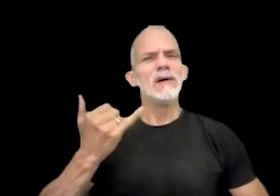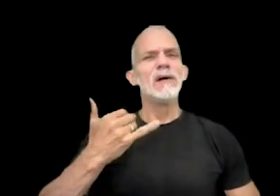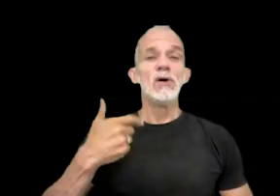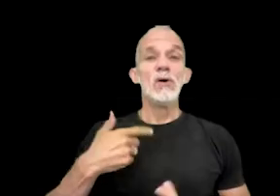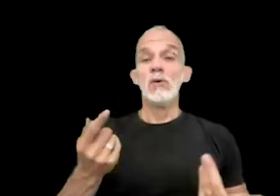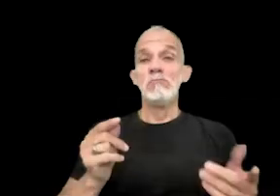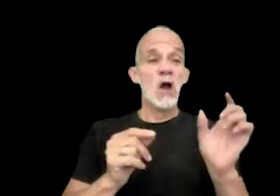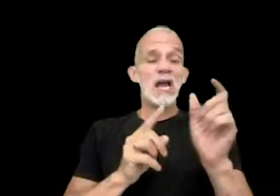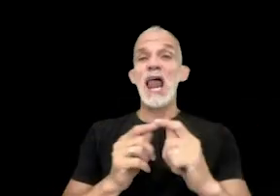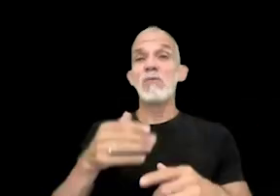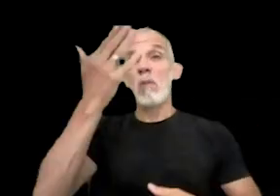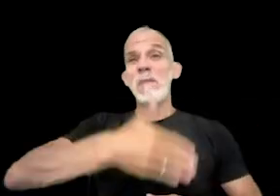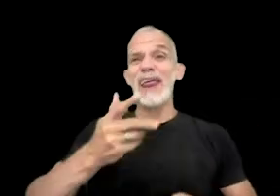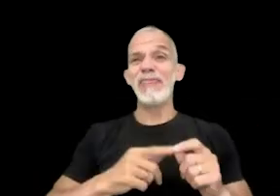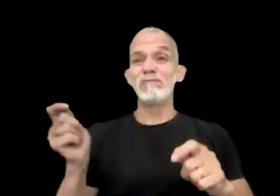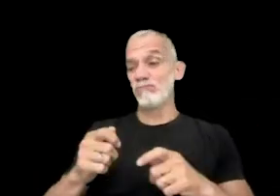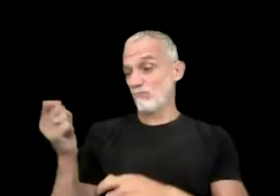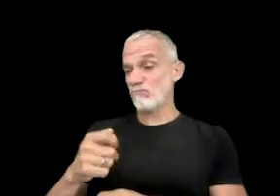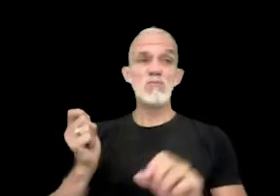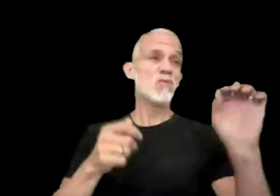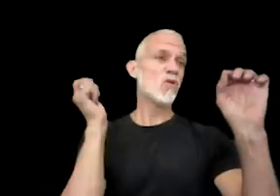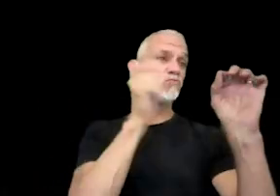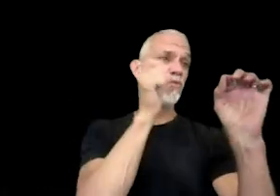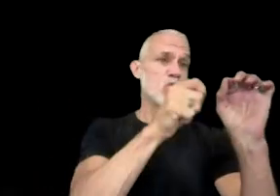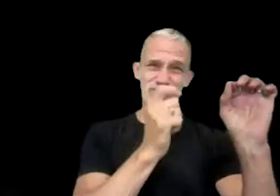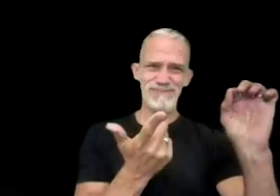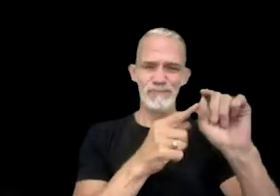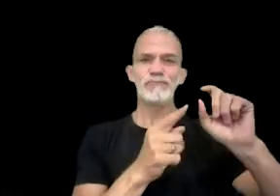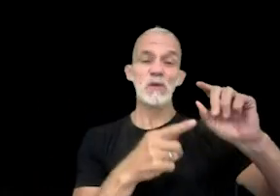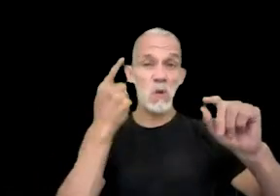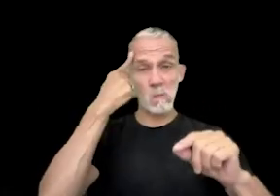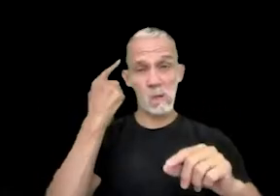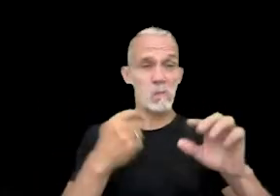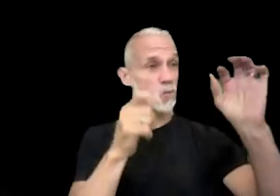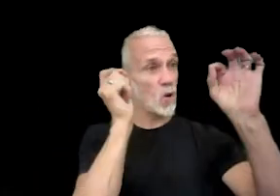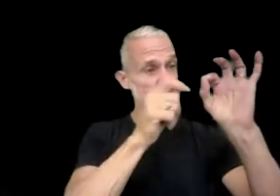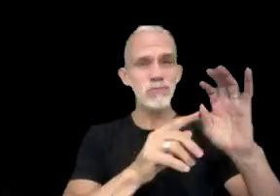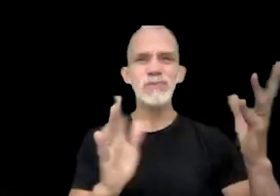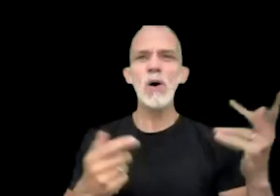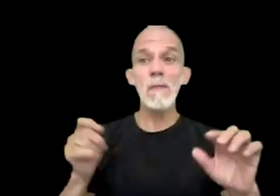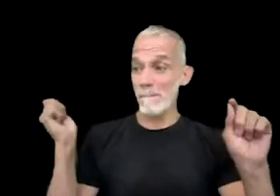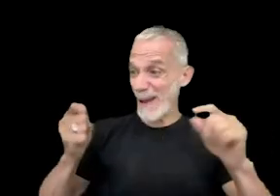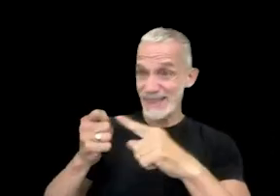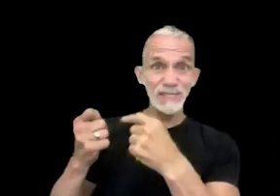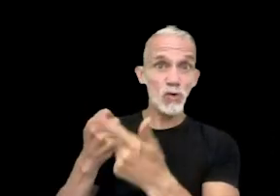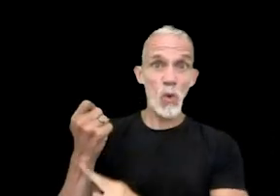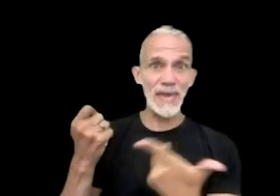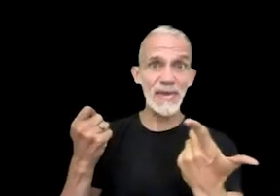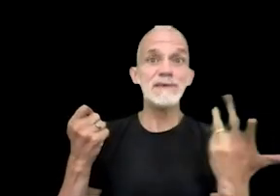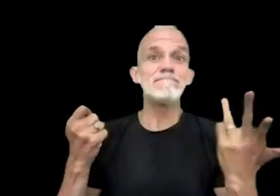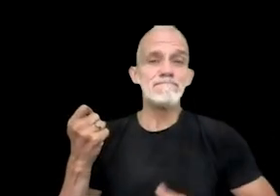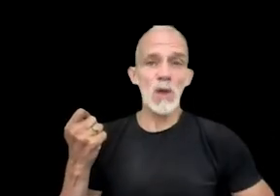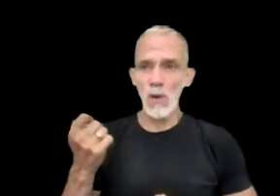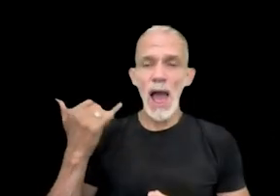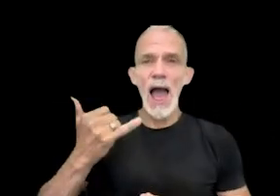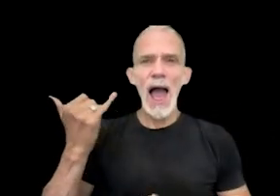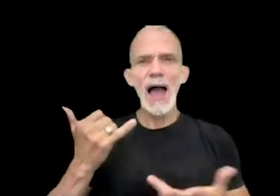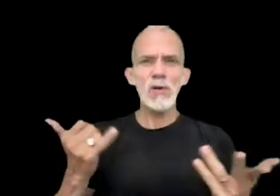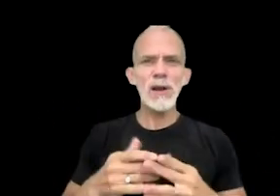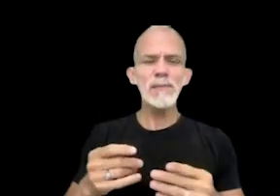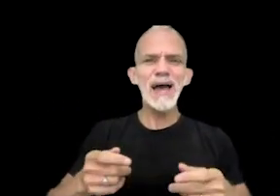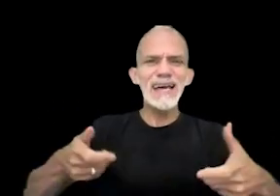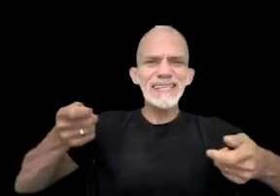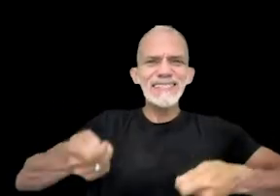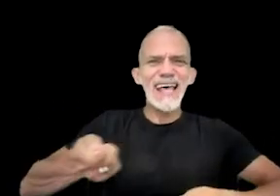un clavito en una pared, ¿no? Y supongamos que no tengo un martillo, pero tengo una sartén ese de